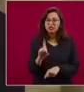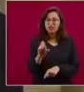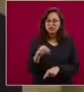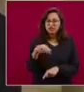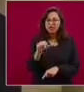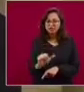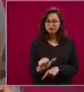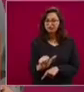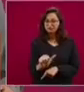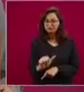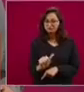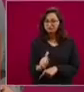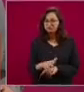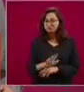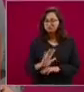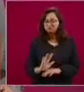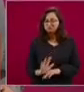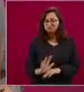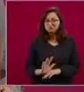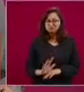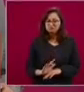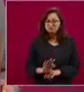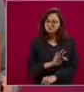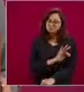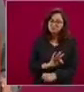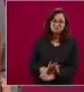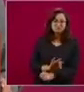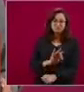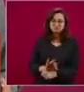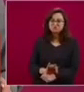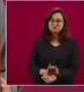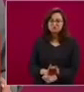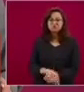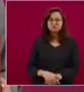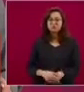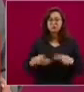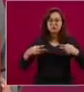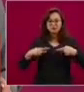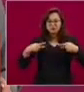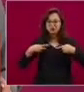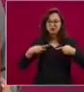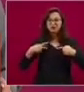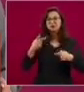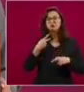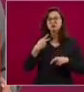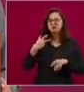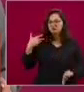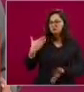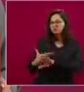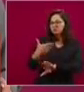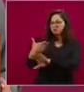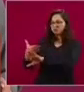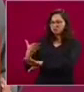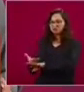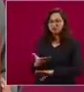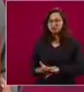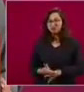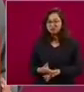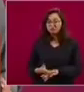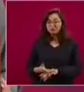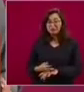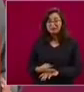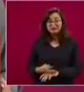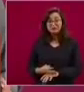de que se les protegiera a los perseguidos, a los que estaban en